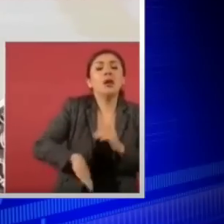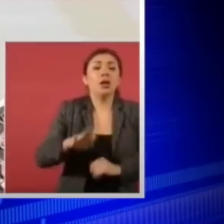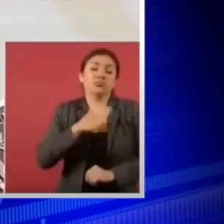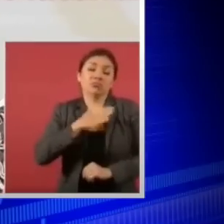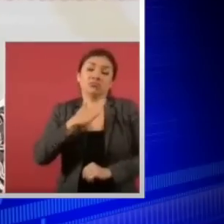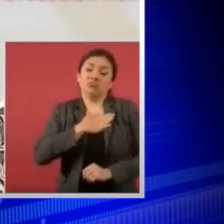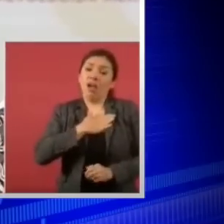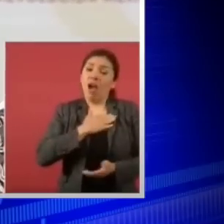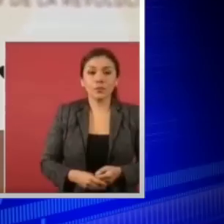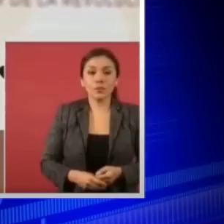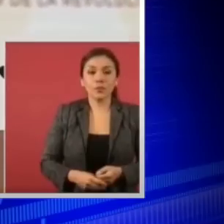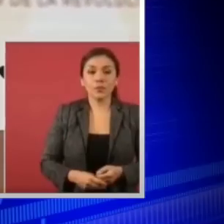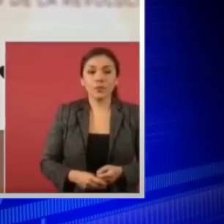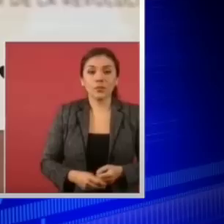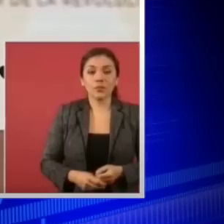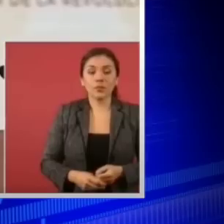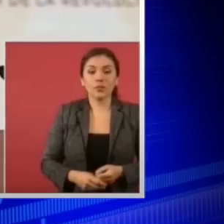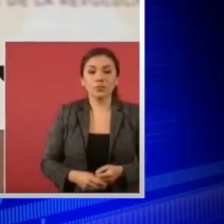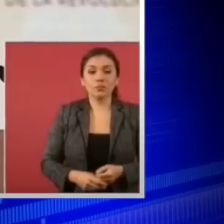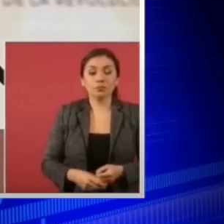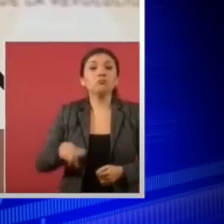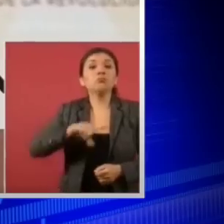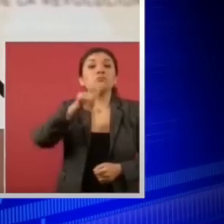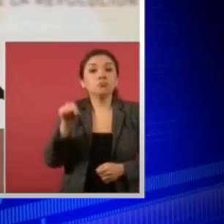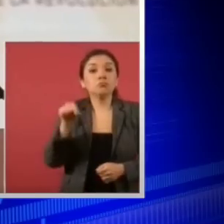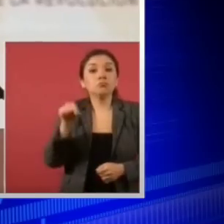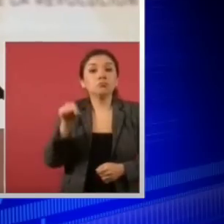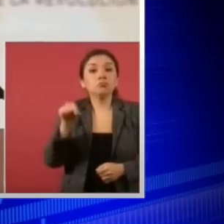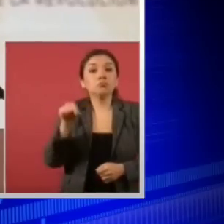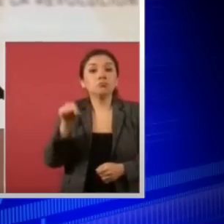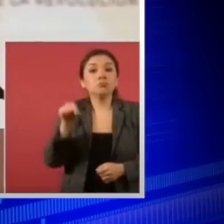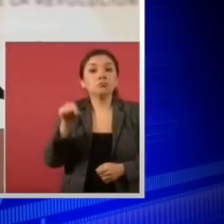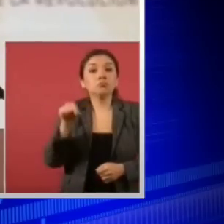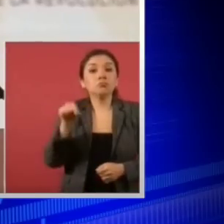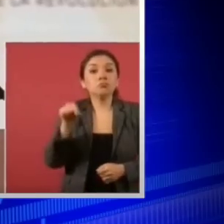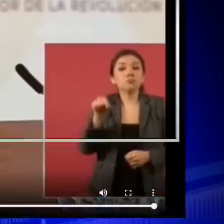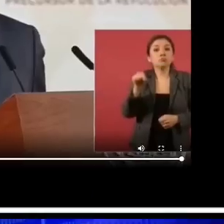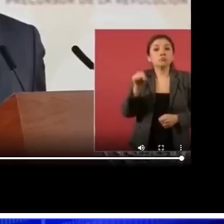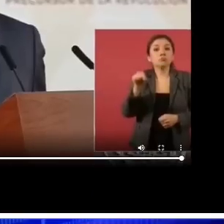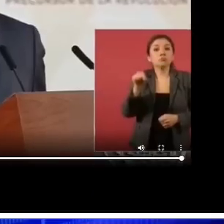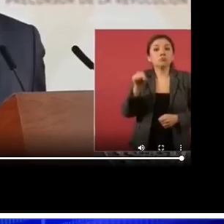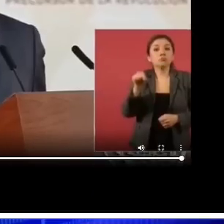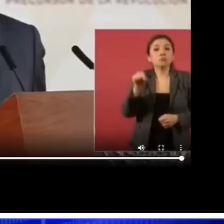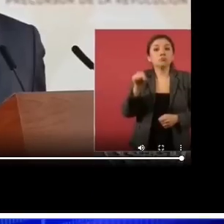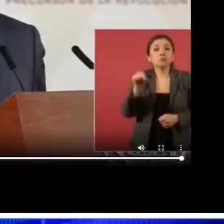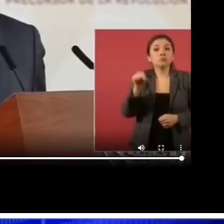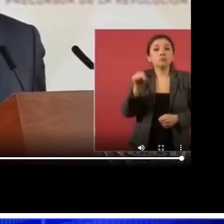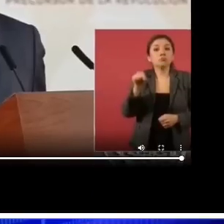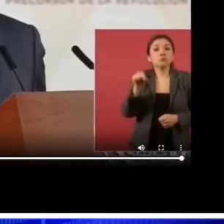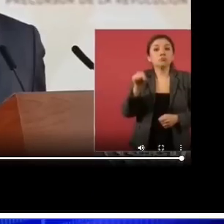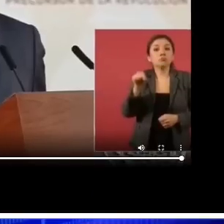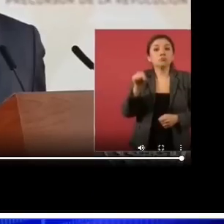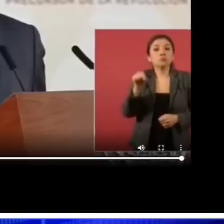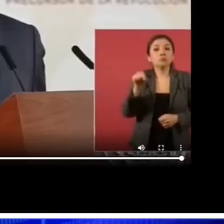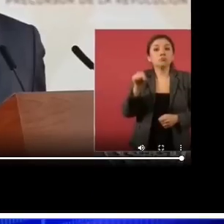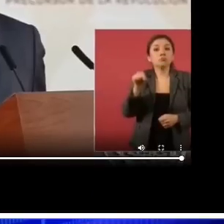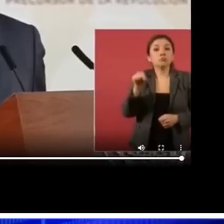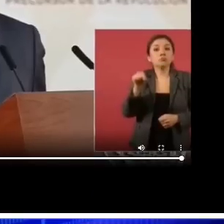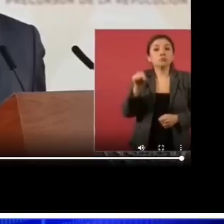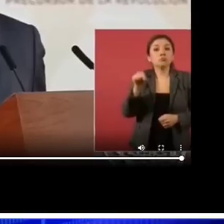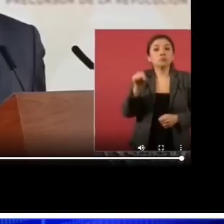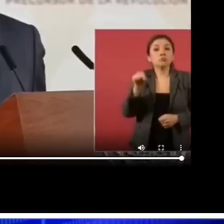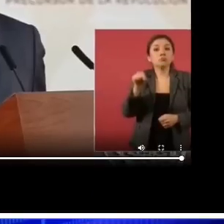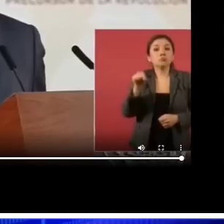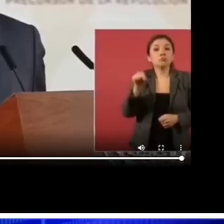del juez y nos pasan estas cosas pues así también la opinión del presidente sobre estos temas